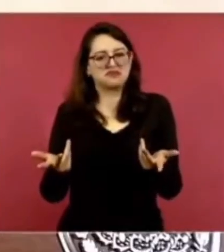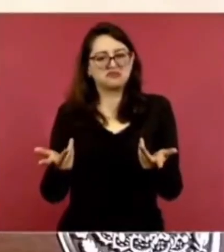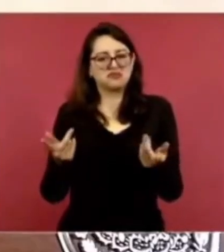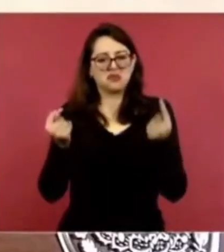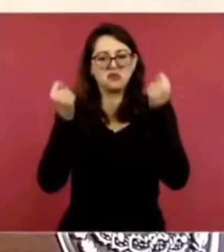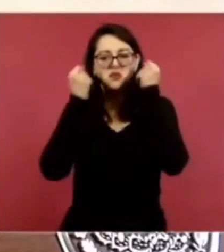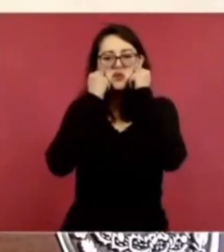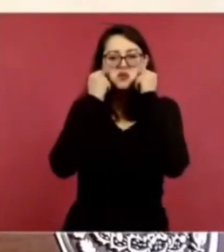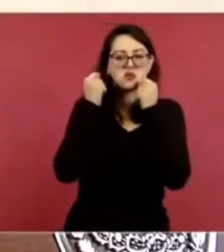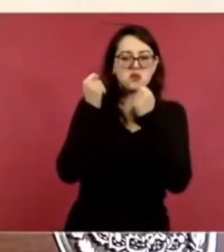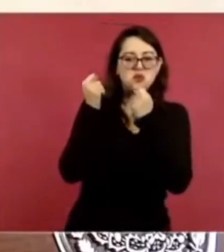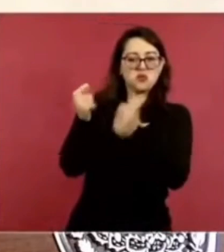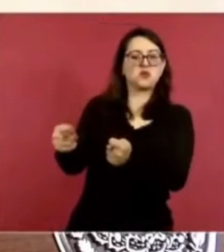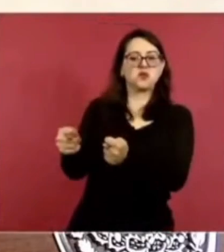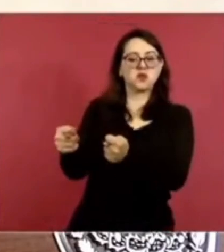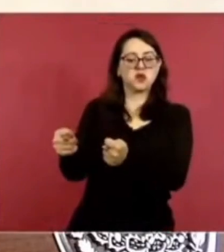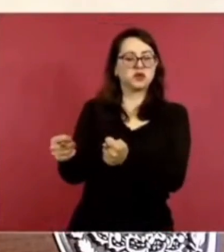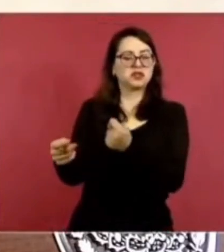no